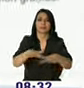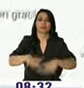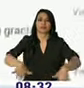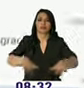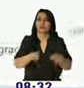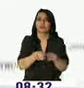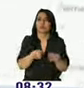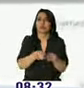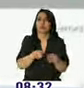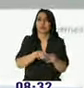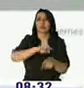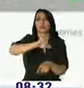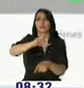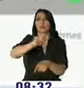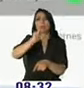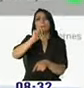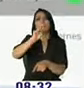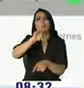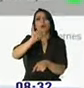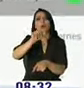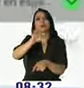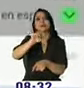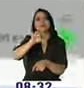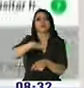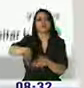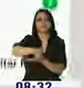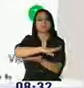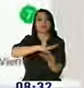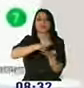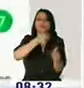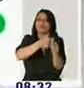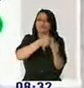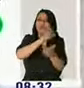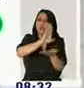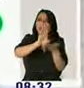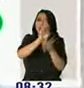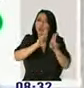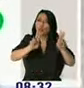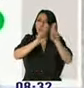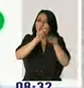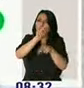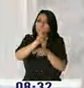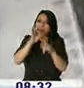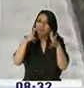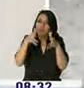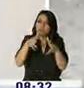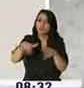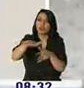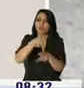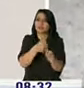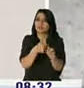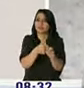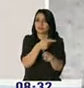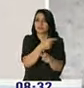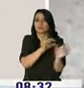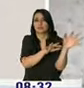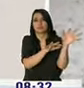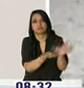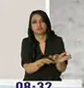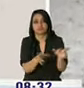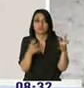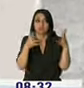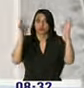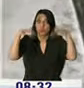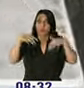Bautista Aguirre, antiguo camino a Conocoto, frente al colegio técnico de la UNE. Se va a caer nomás. Mire, ojalá no llueva. Vean